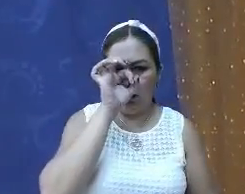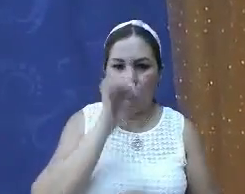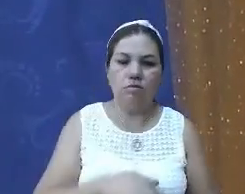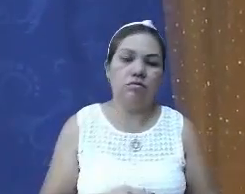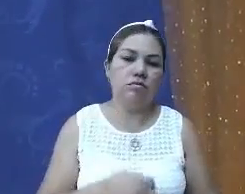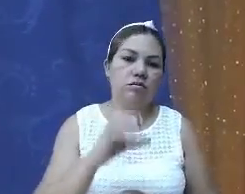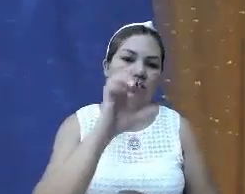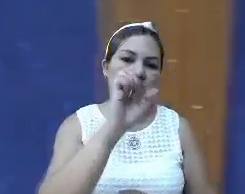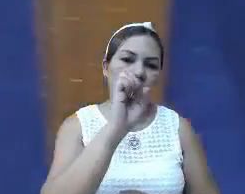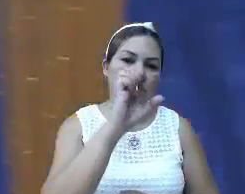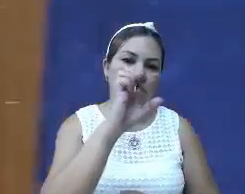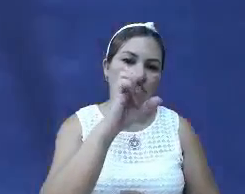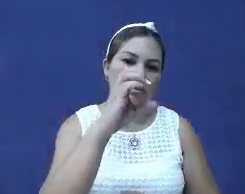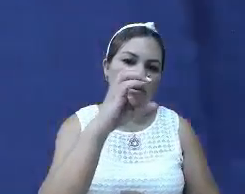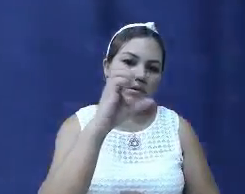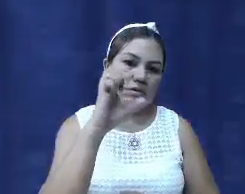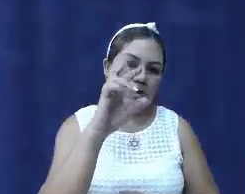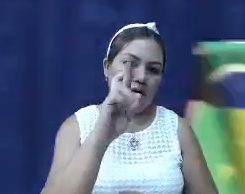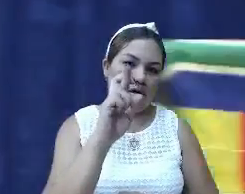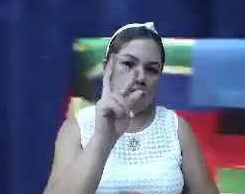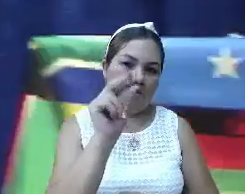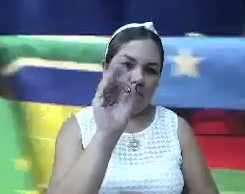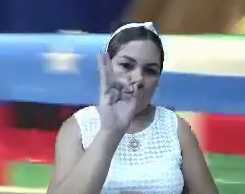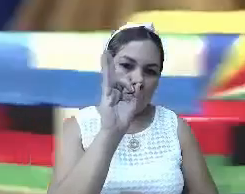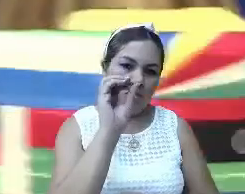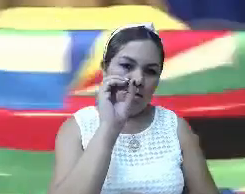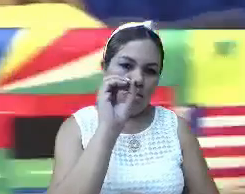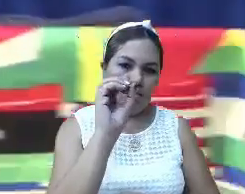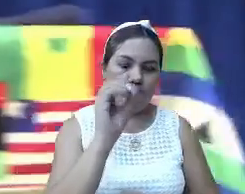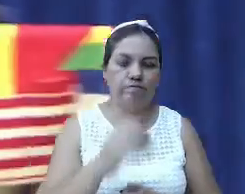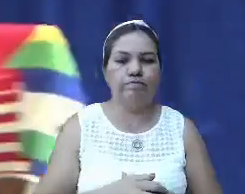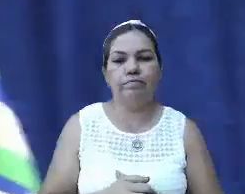decir que tan miserable estaba por estar apartado de Dios,